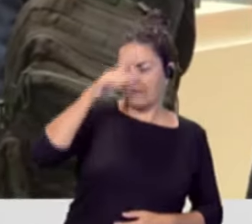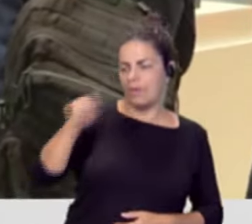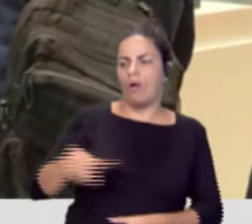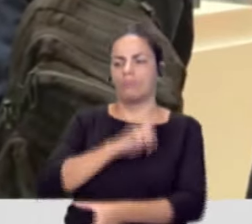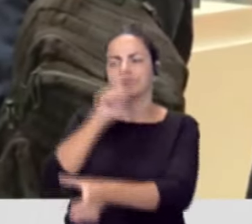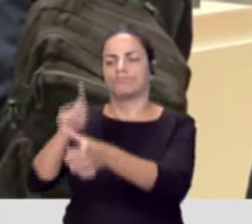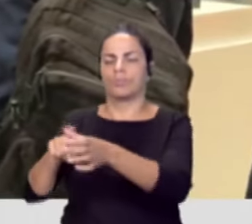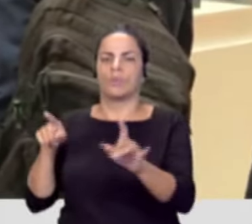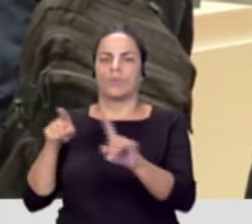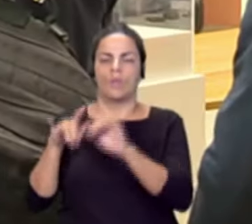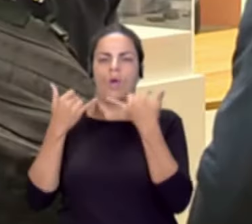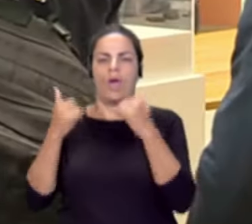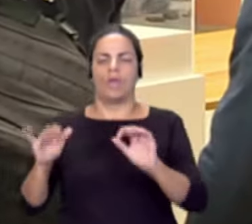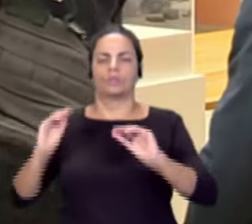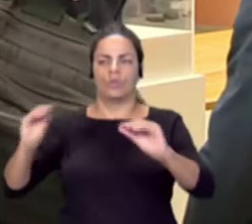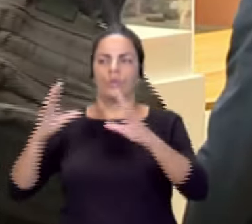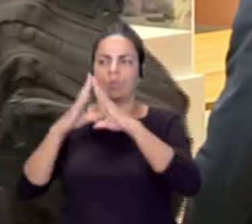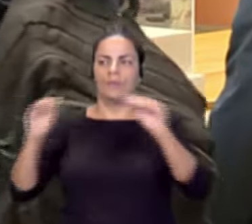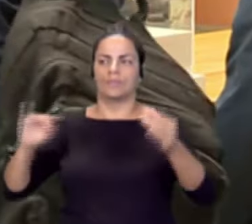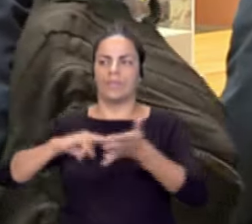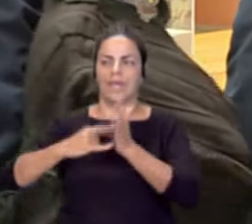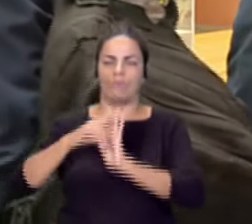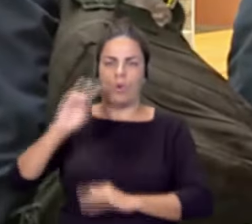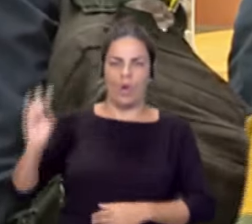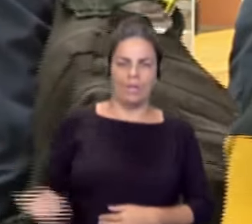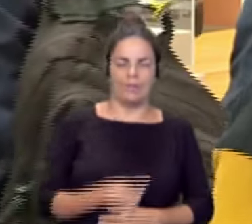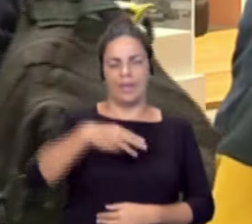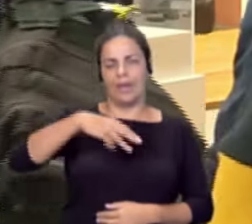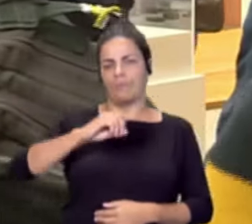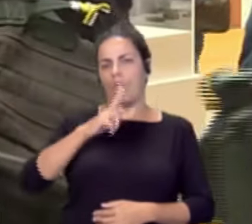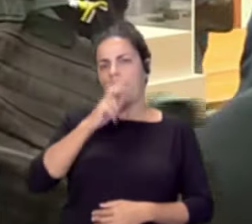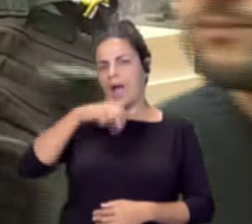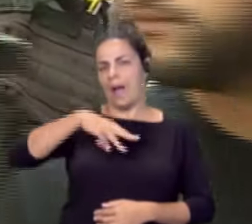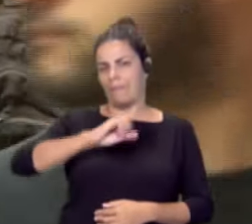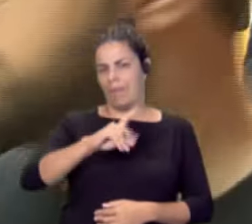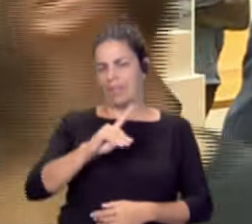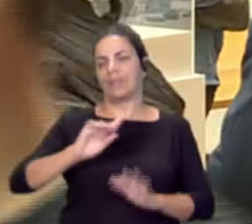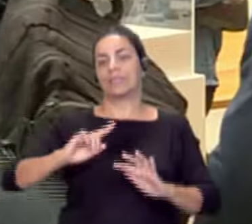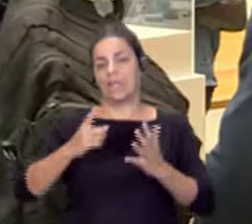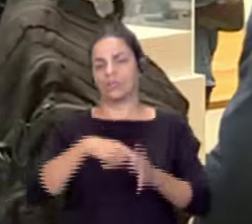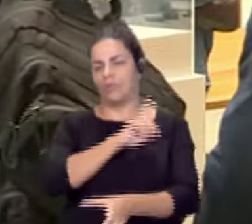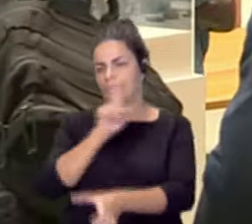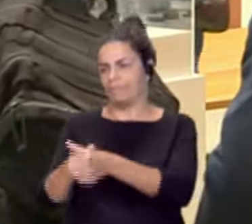en un acto de la Universidad Politécnica de Mohamed VI. Marc Ferrá, cuéntanos.